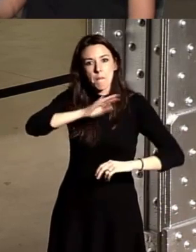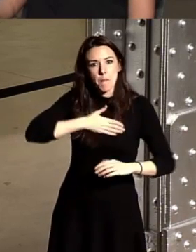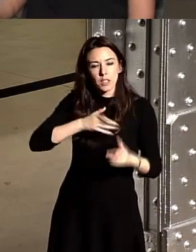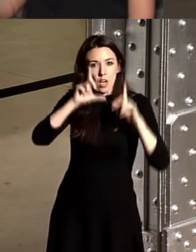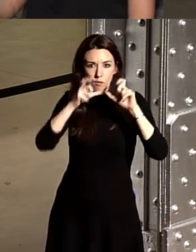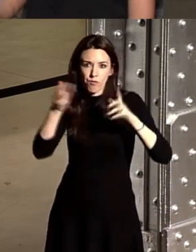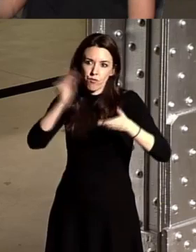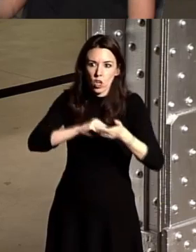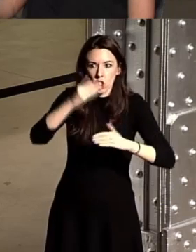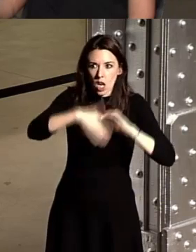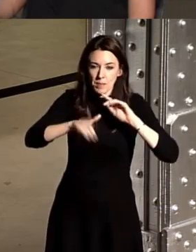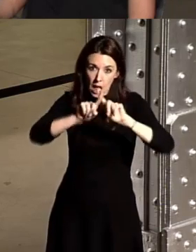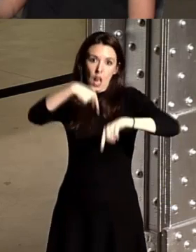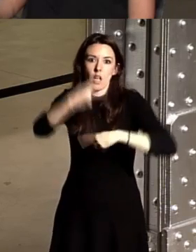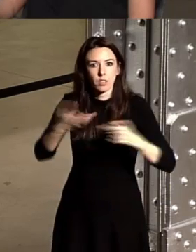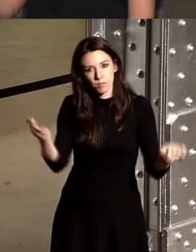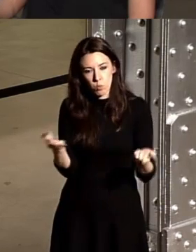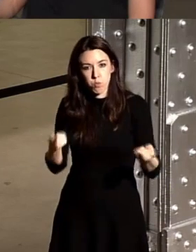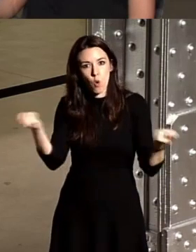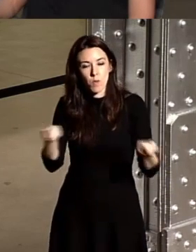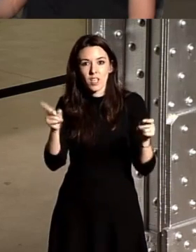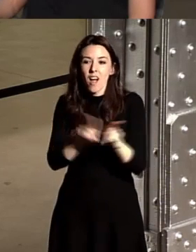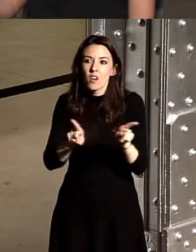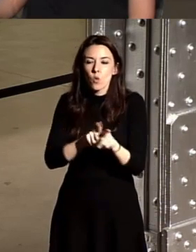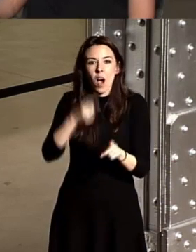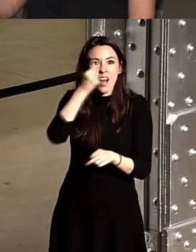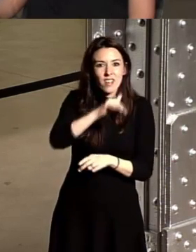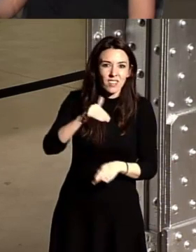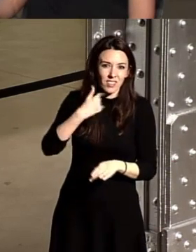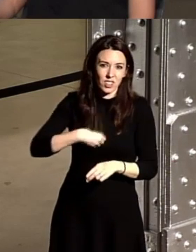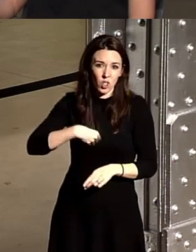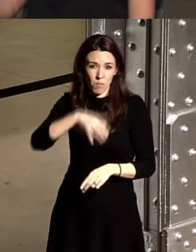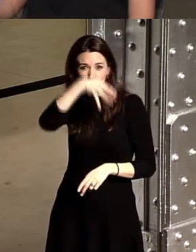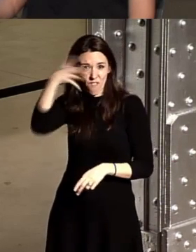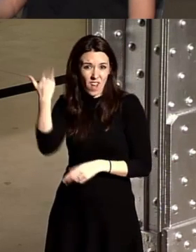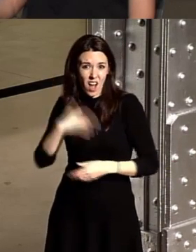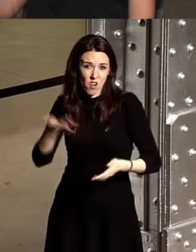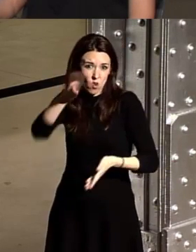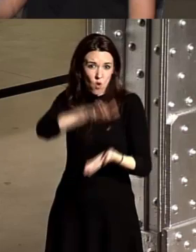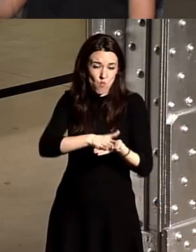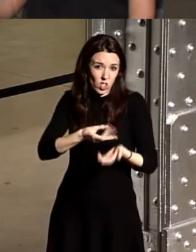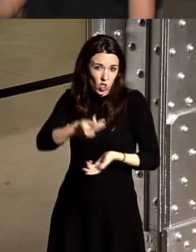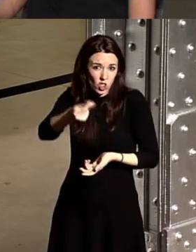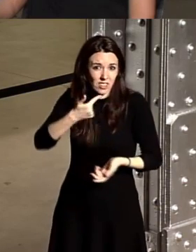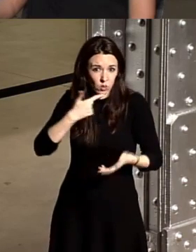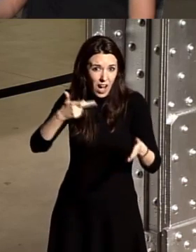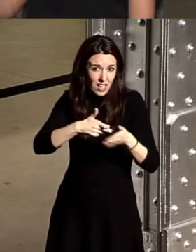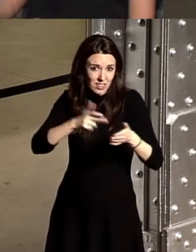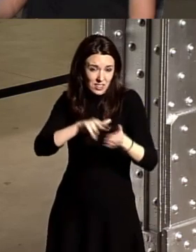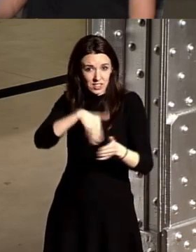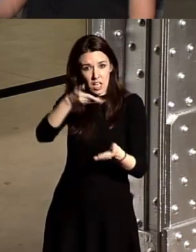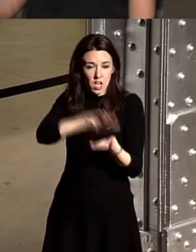que sobrepasa el límite y hay que publicarla, como la del niño Alan Kurdi este verano, el niño ahogado en las